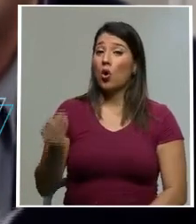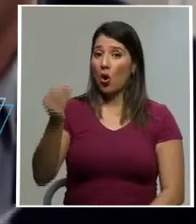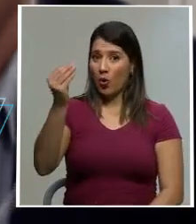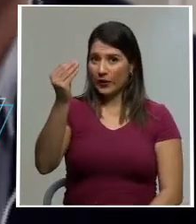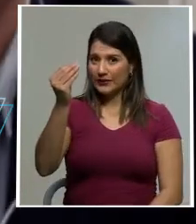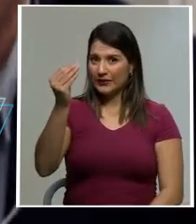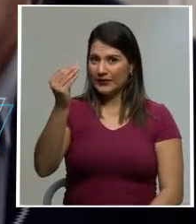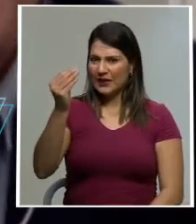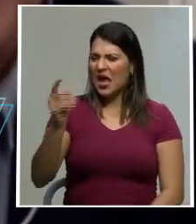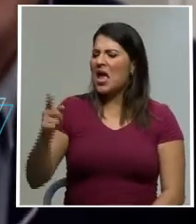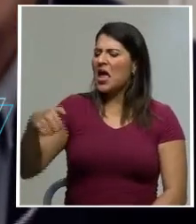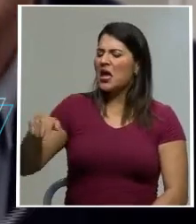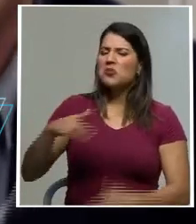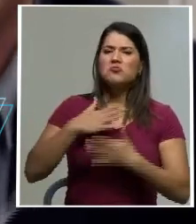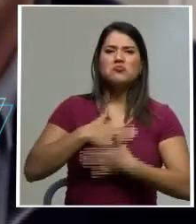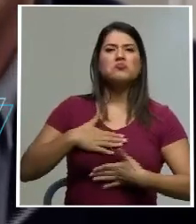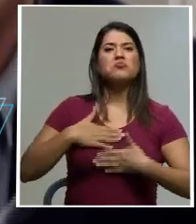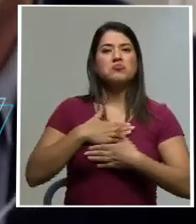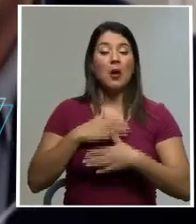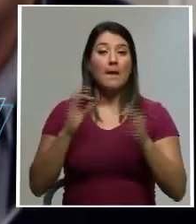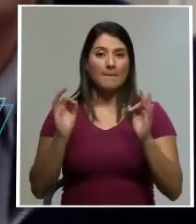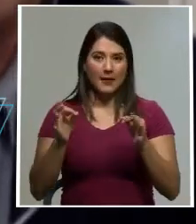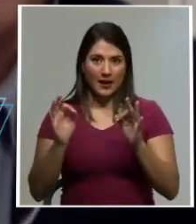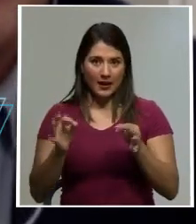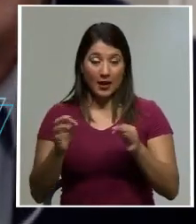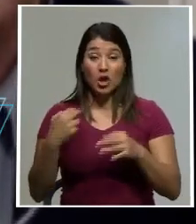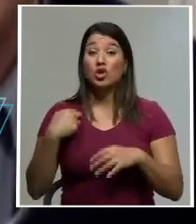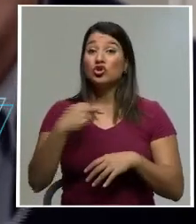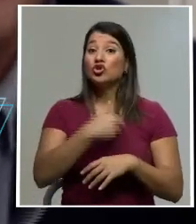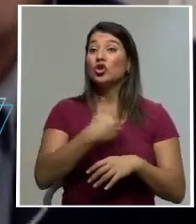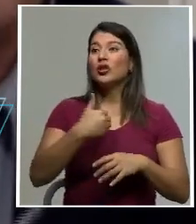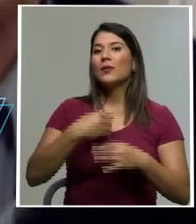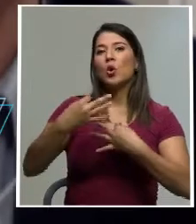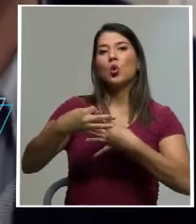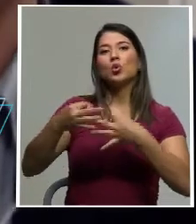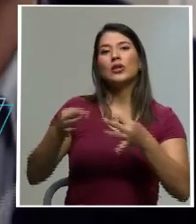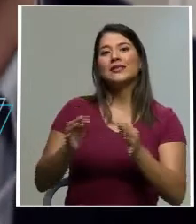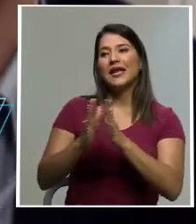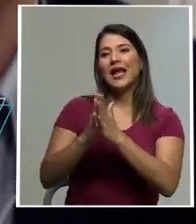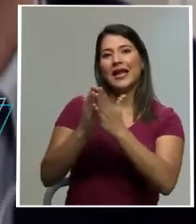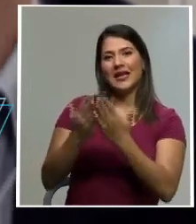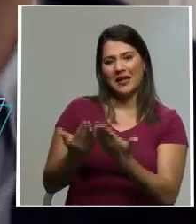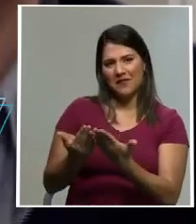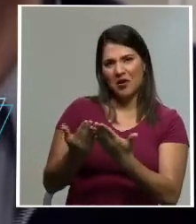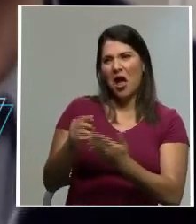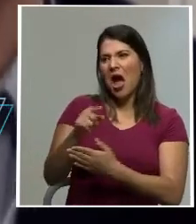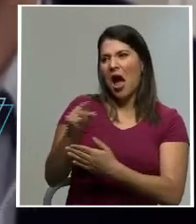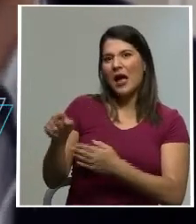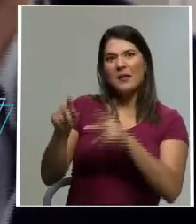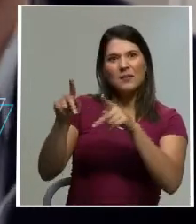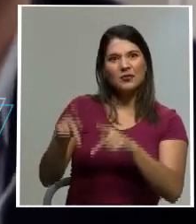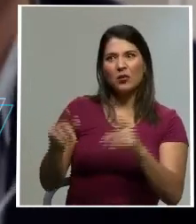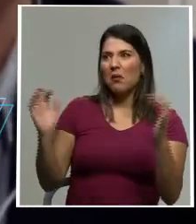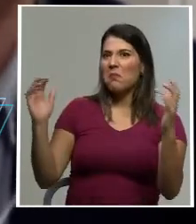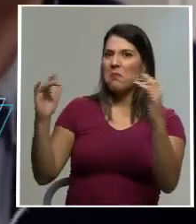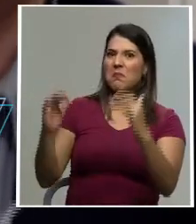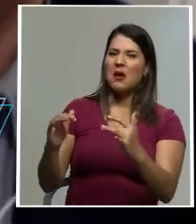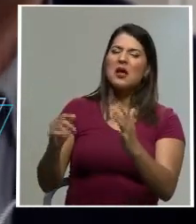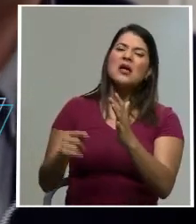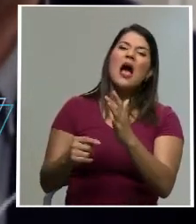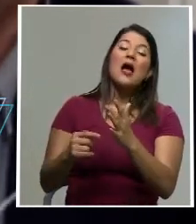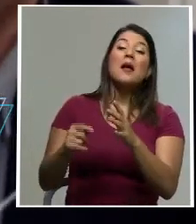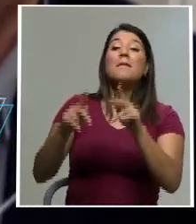que se la pasaba muy bien, o sea, teníamos un taller literario, había gente que era como satélite, llegaba de vez en cuando, había